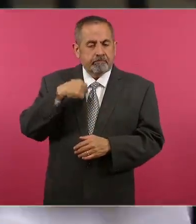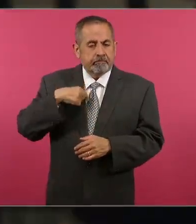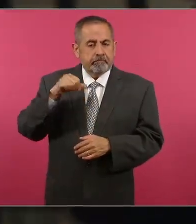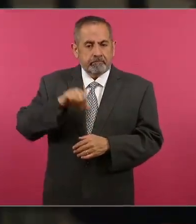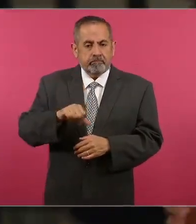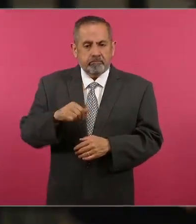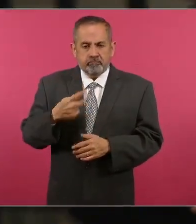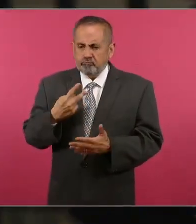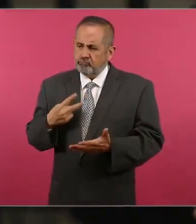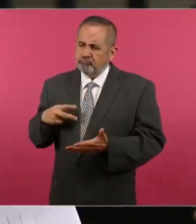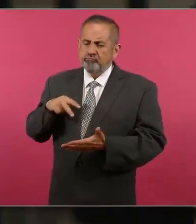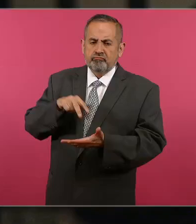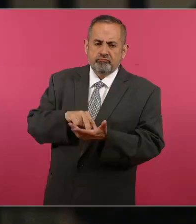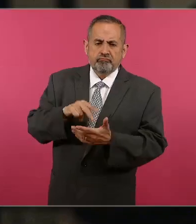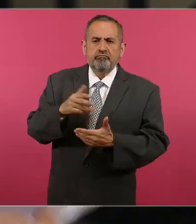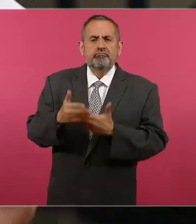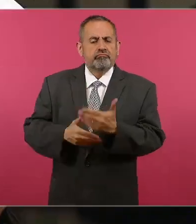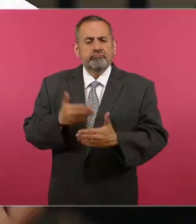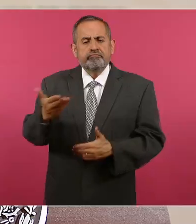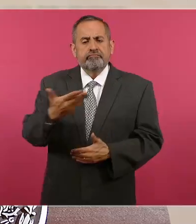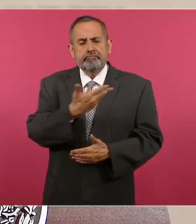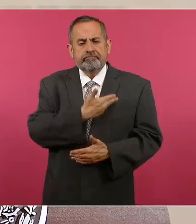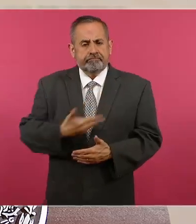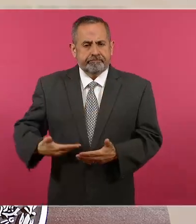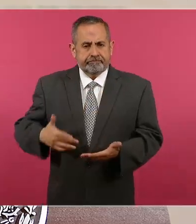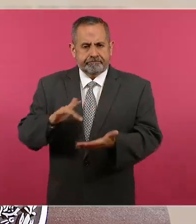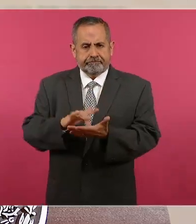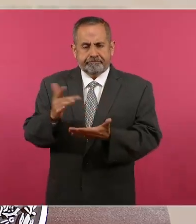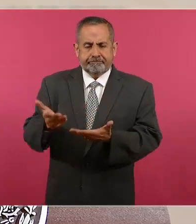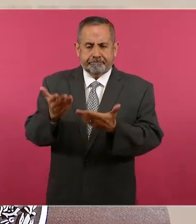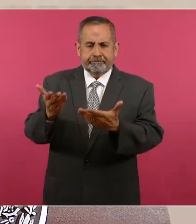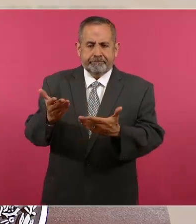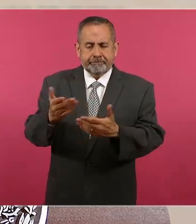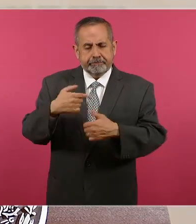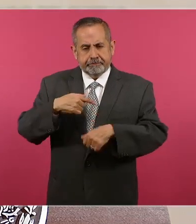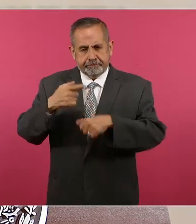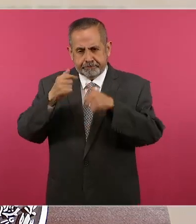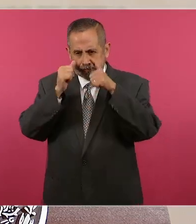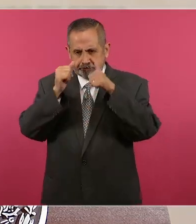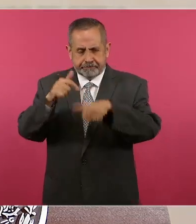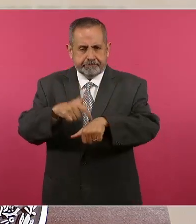Aquí estoy, presidente, y le agradezco mucho su tiempo.